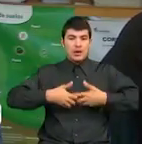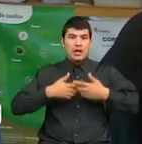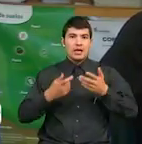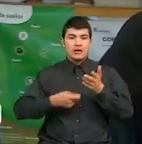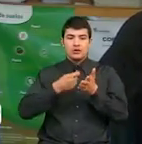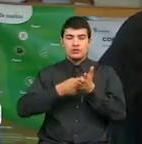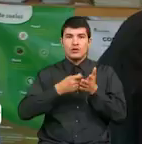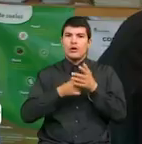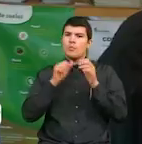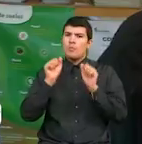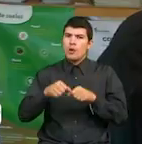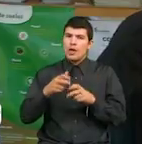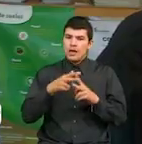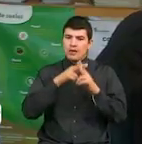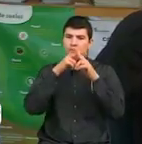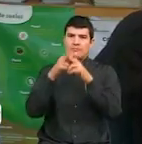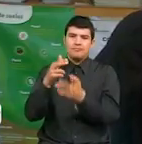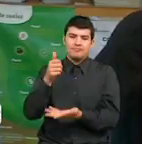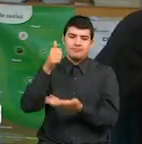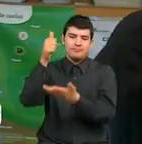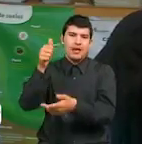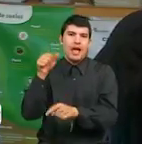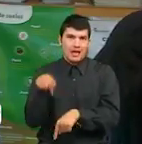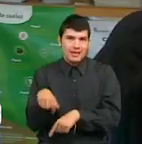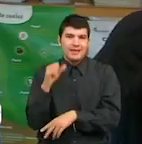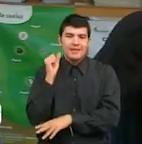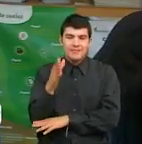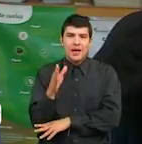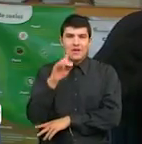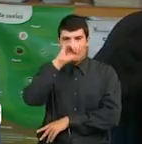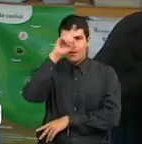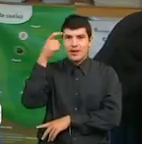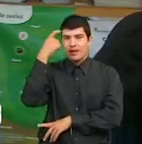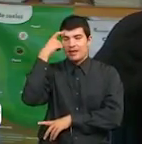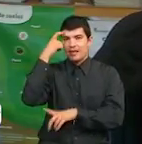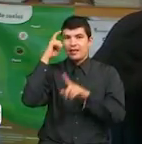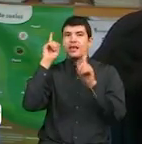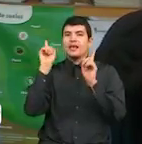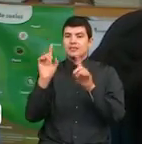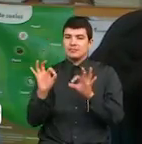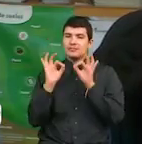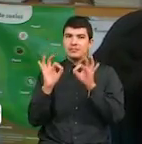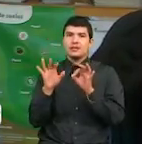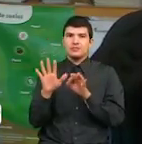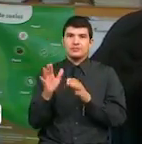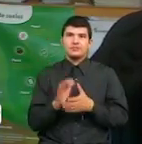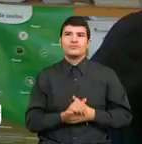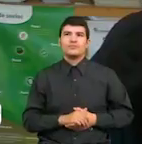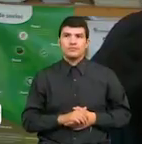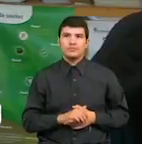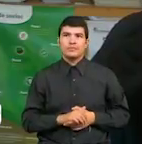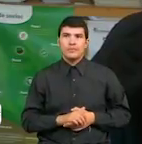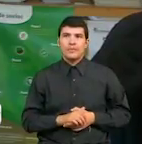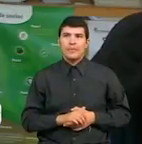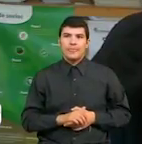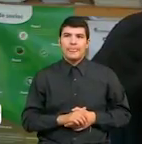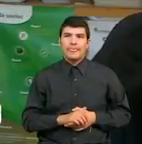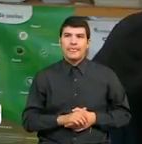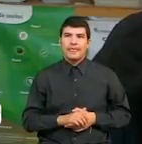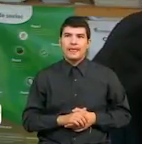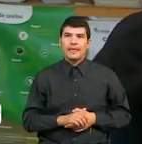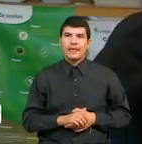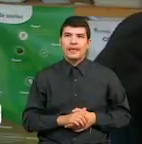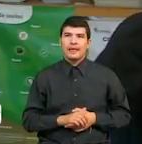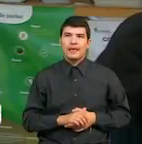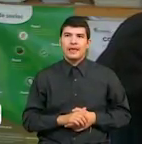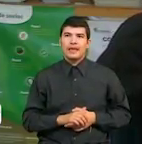asociados puedan acceder a créditos con el Banco Agrario. La Gobernación es la garantía. Hemos ya puesto a